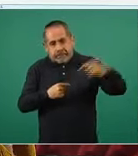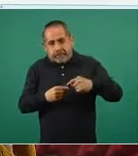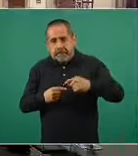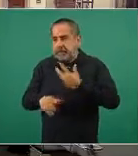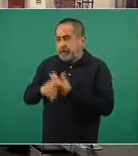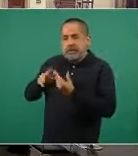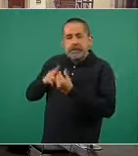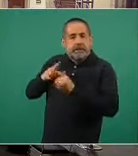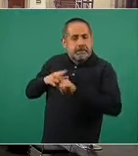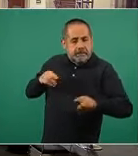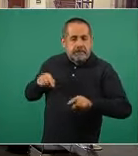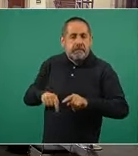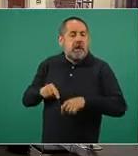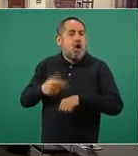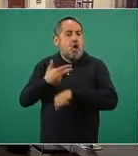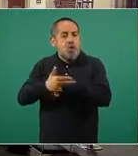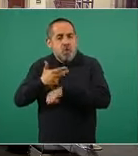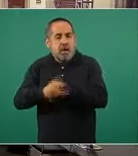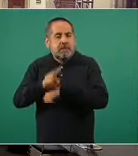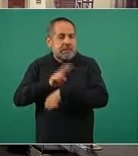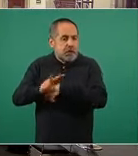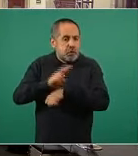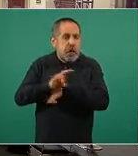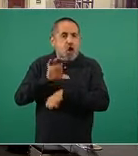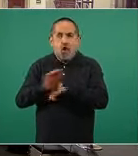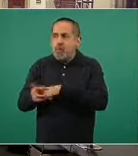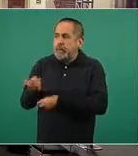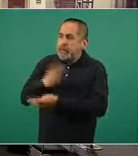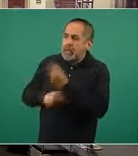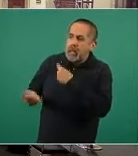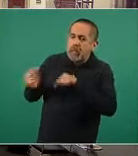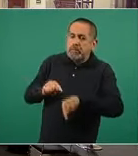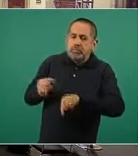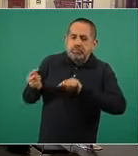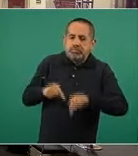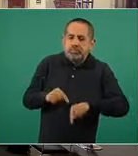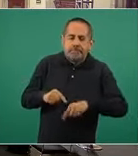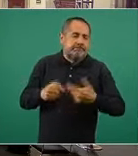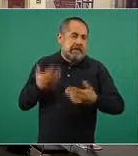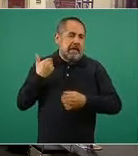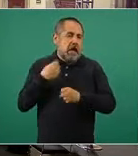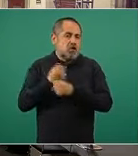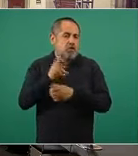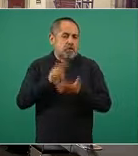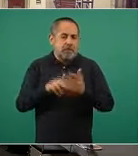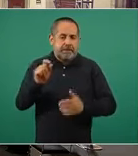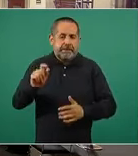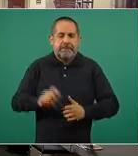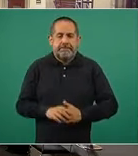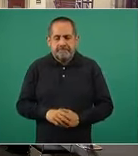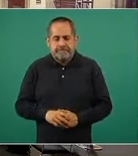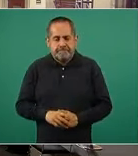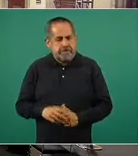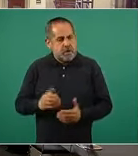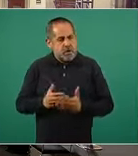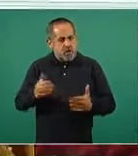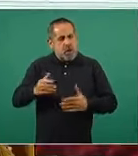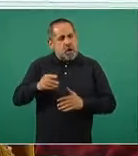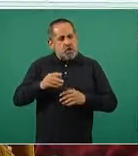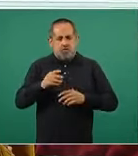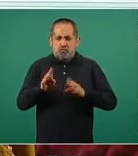también provenían de Honduras, Venezuela y Colombia. Esto fue 2020. Ahora observemos cómo hemos